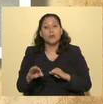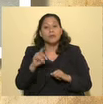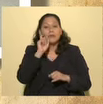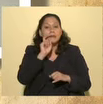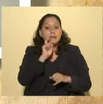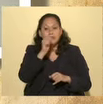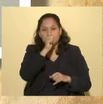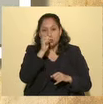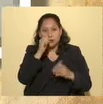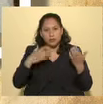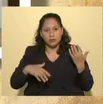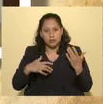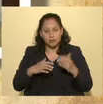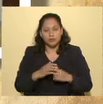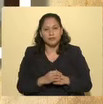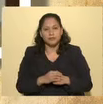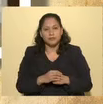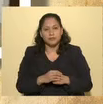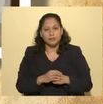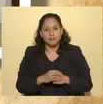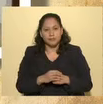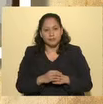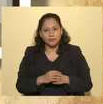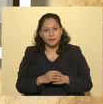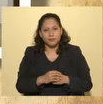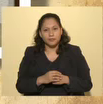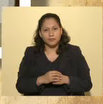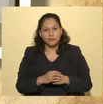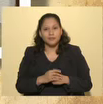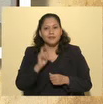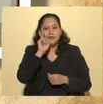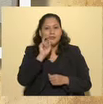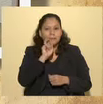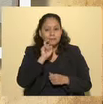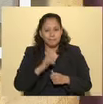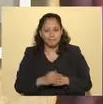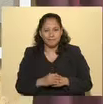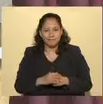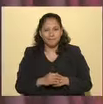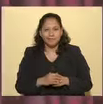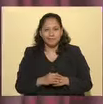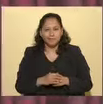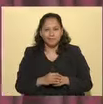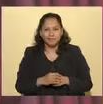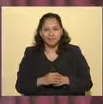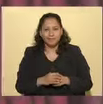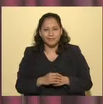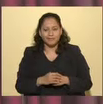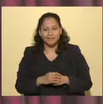sexo, drogas y rock and roll. Sexo.